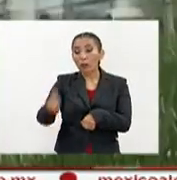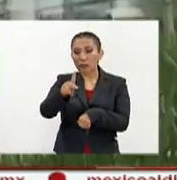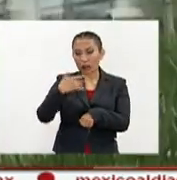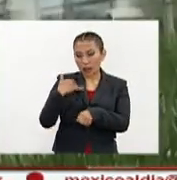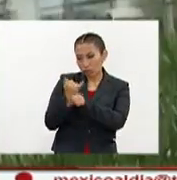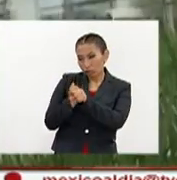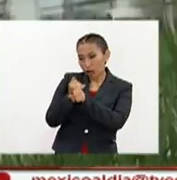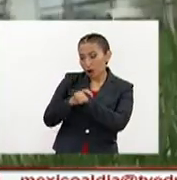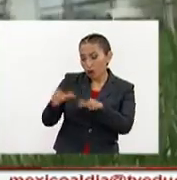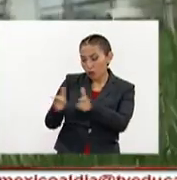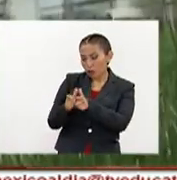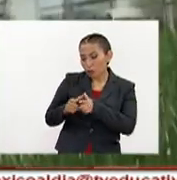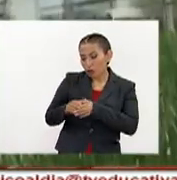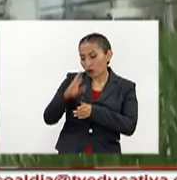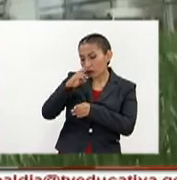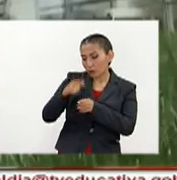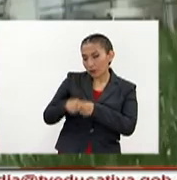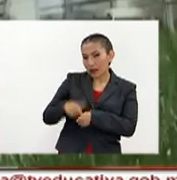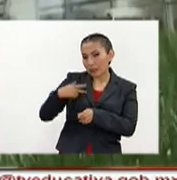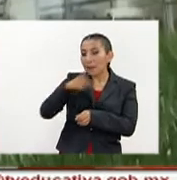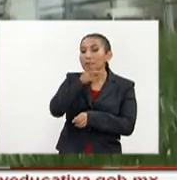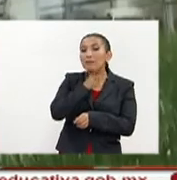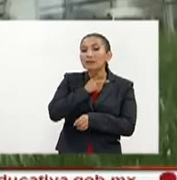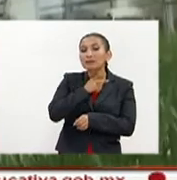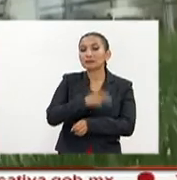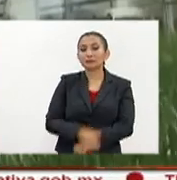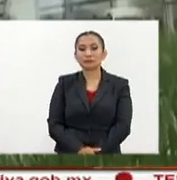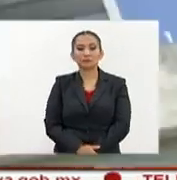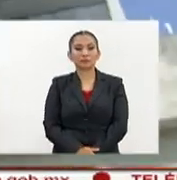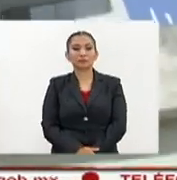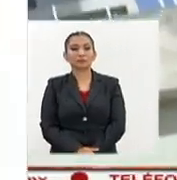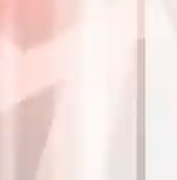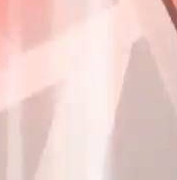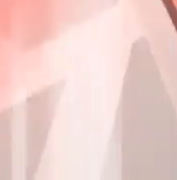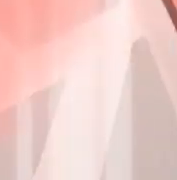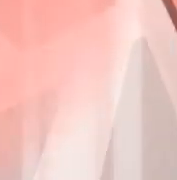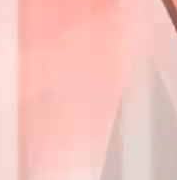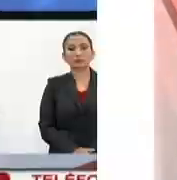realiza a través de la Unidad de Responsabilidades de Pemex.